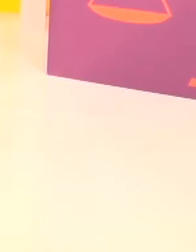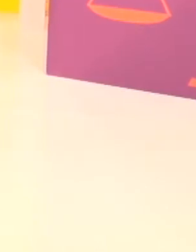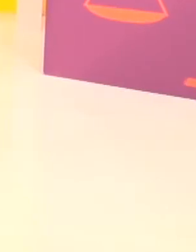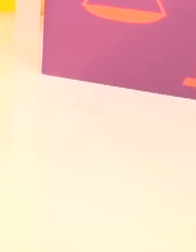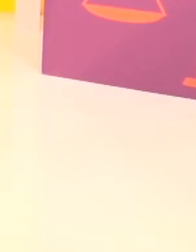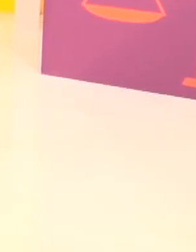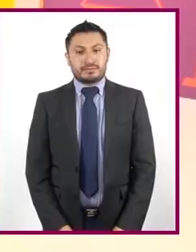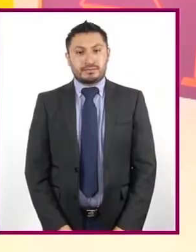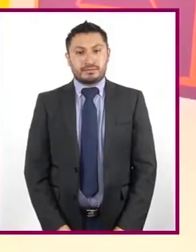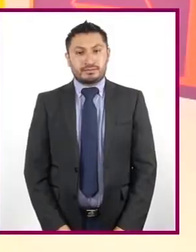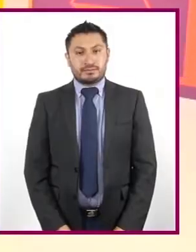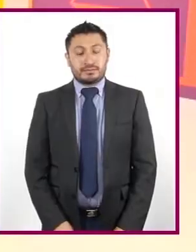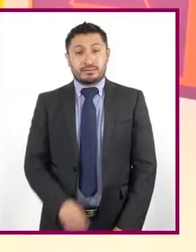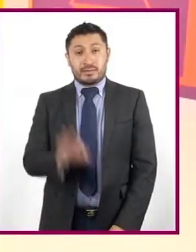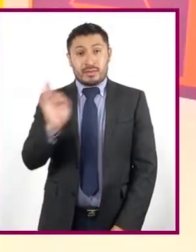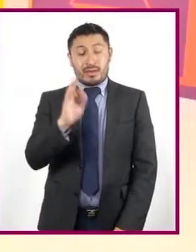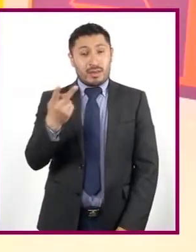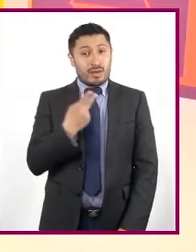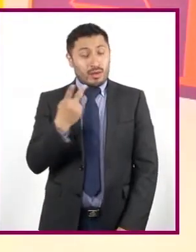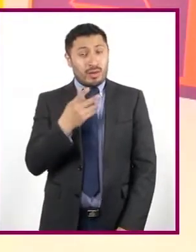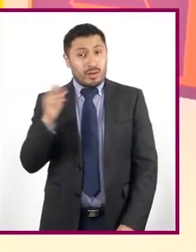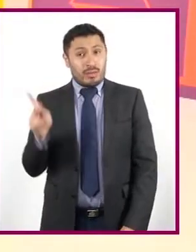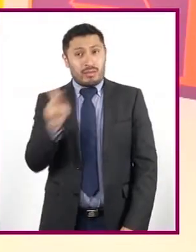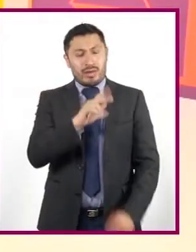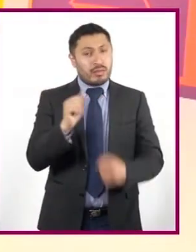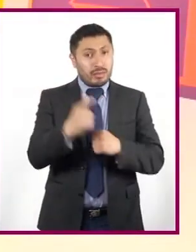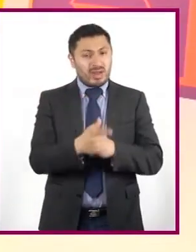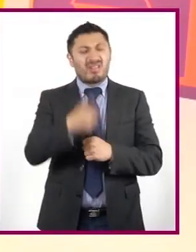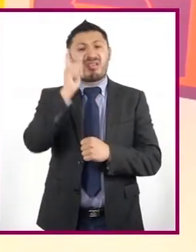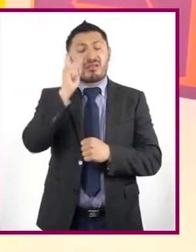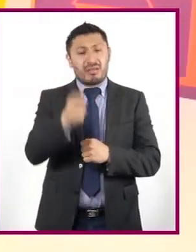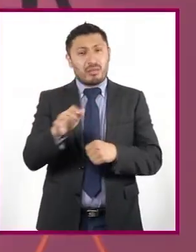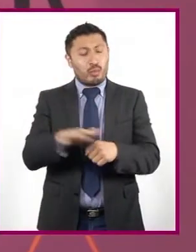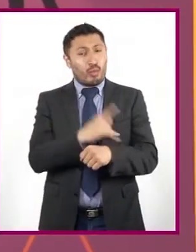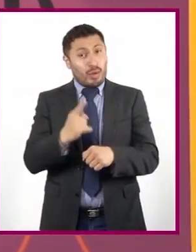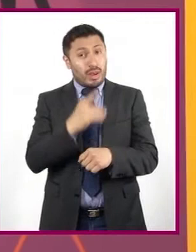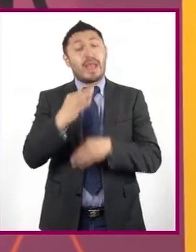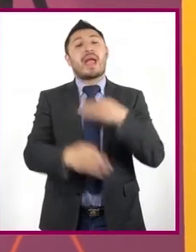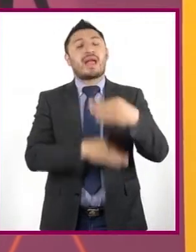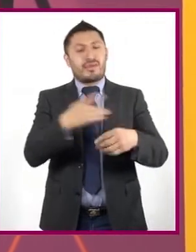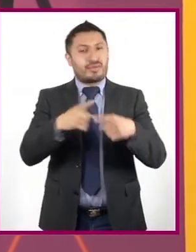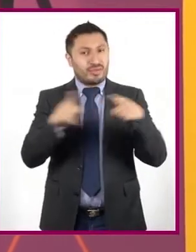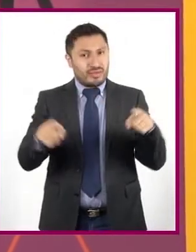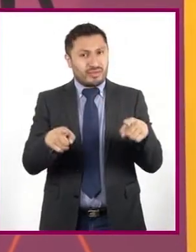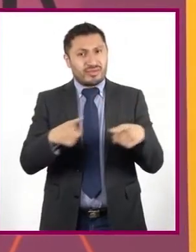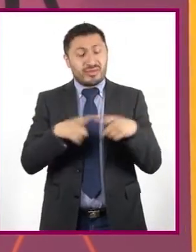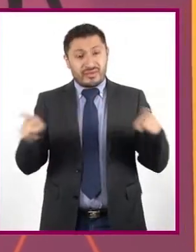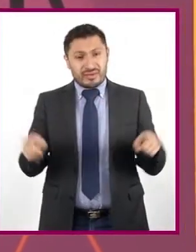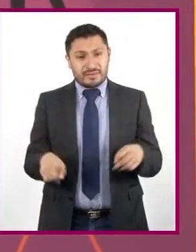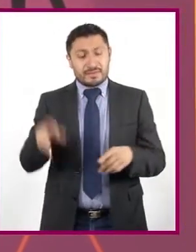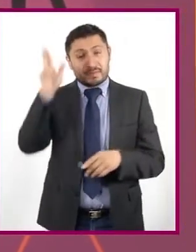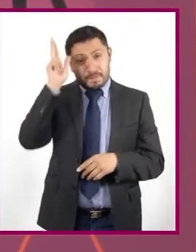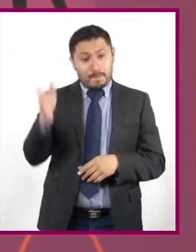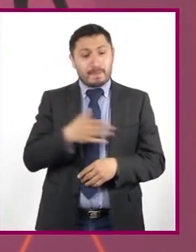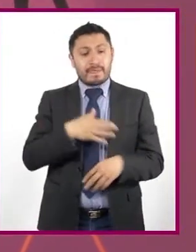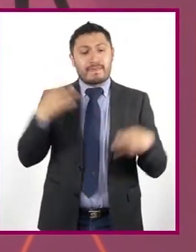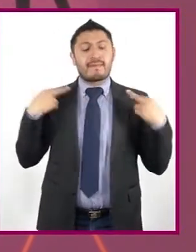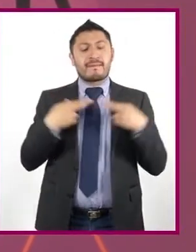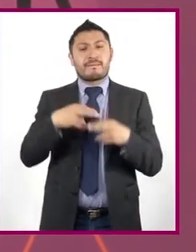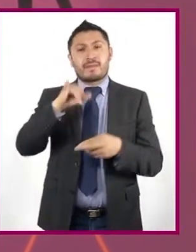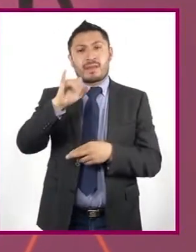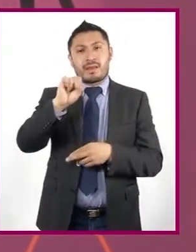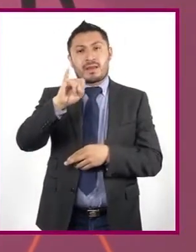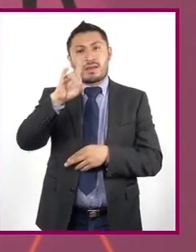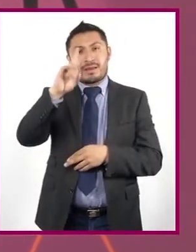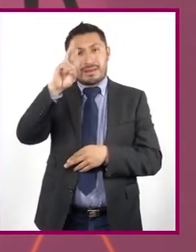Si en algo somos iguales, es en que todos somos diferentes. ¿Qué tal? Soy el maestro Isidro Navarro y estamos